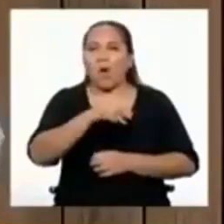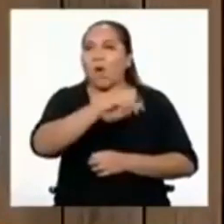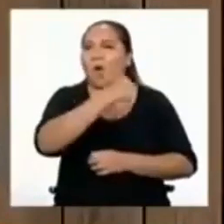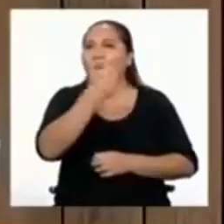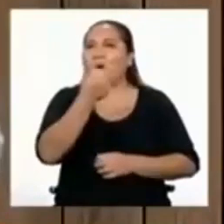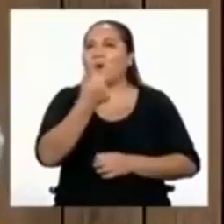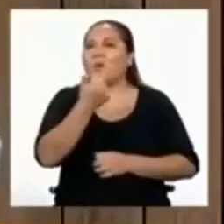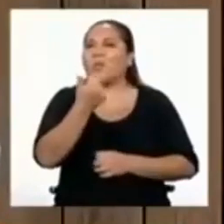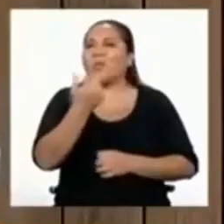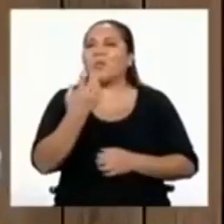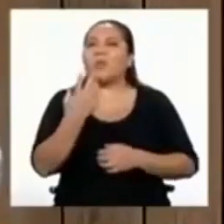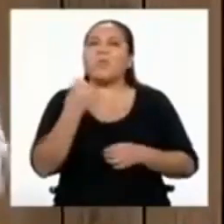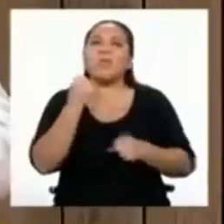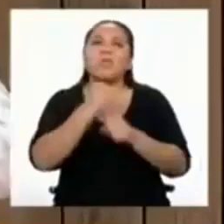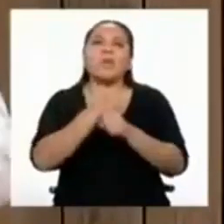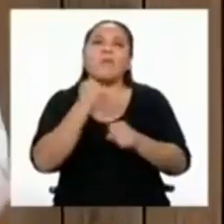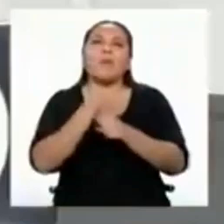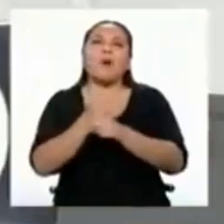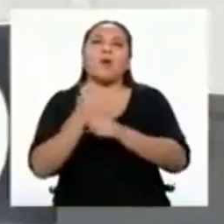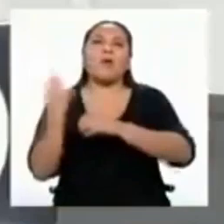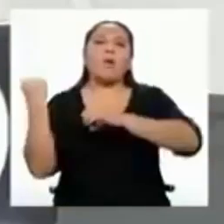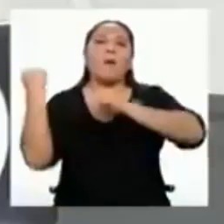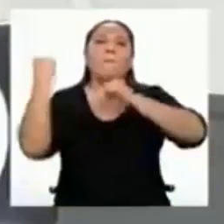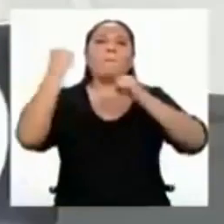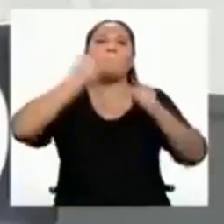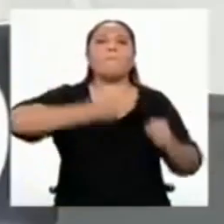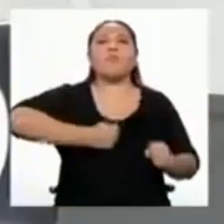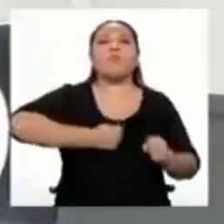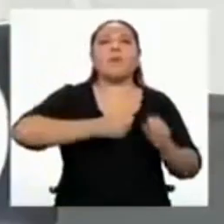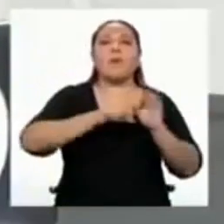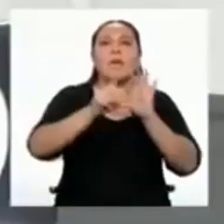función del poder legislativo?